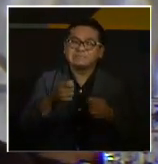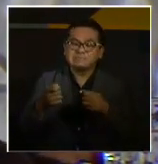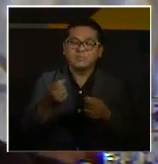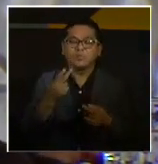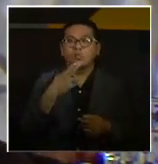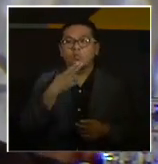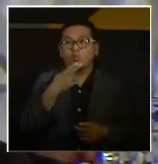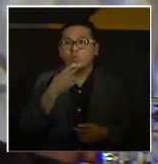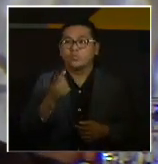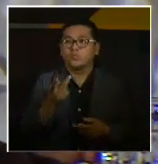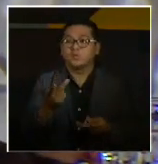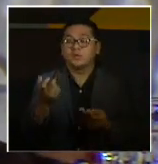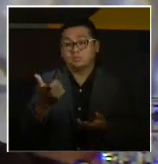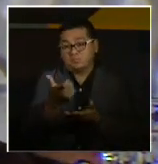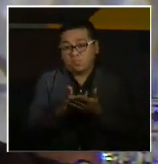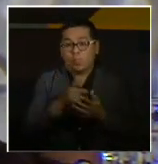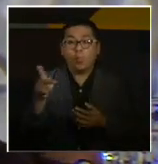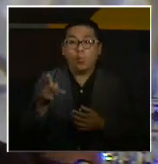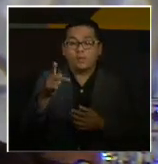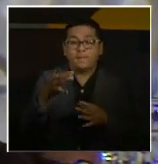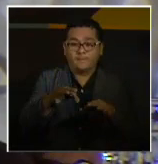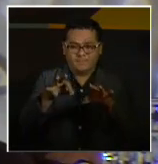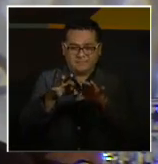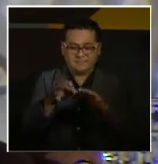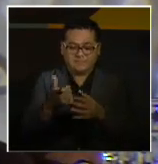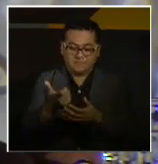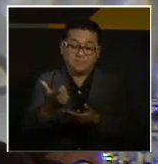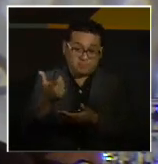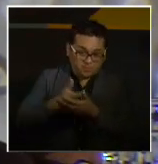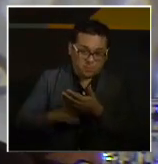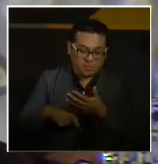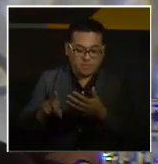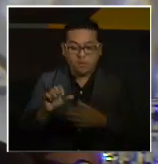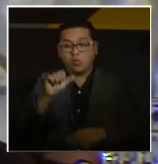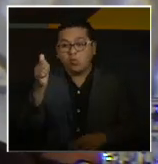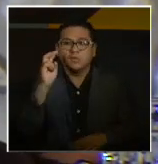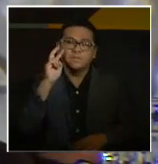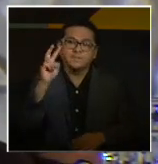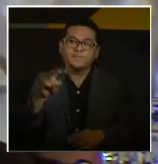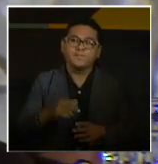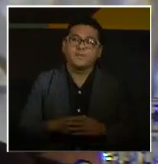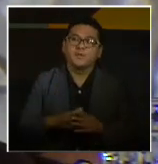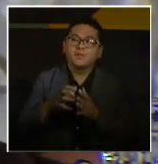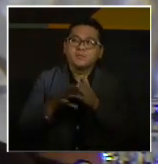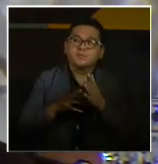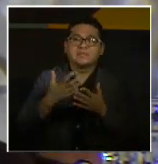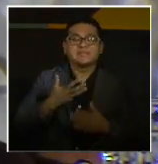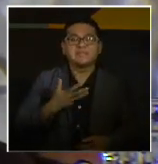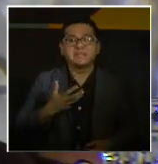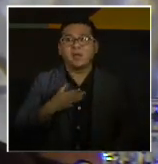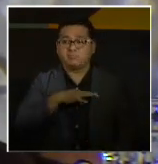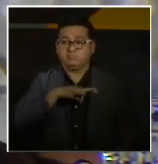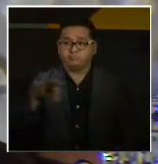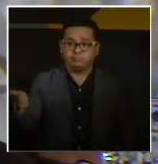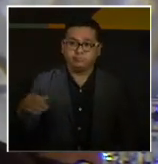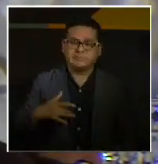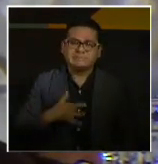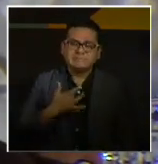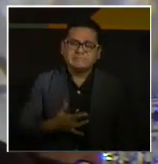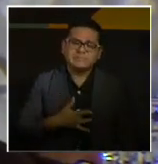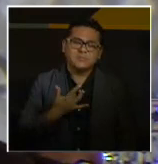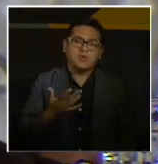uso de la aplicación de los recursos públicos es vital y por supuesto en la otra arista de la impunidad que tengamos la posibilidad de